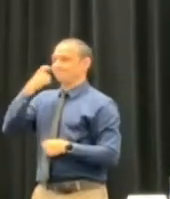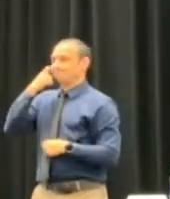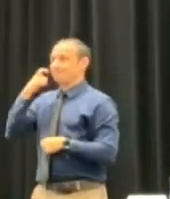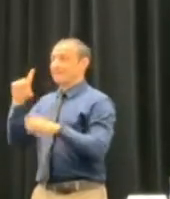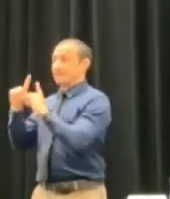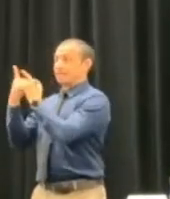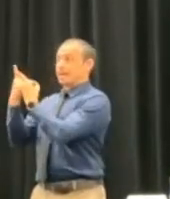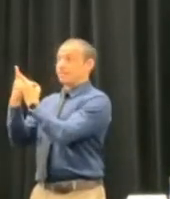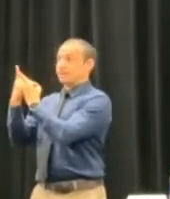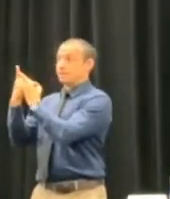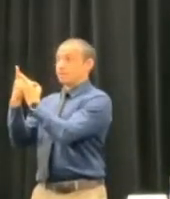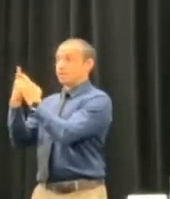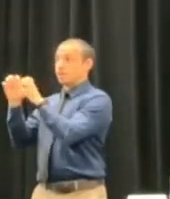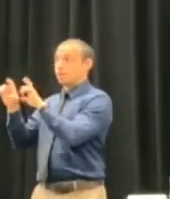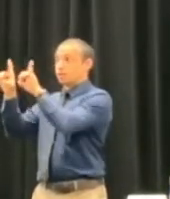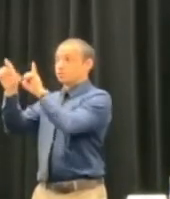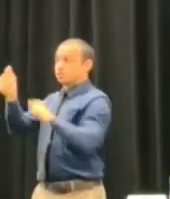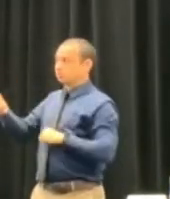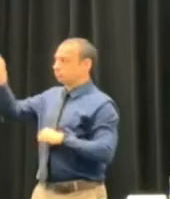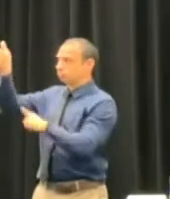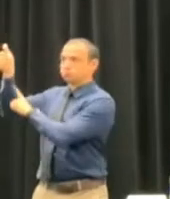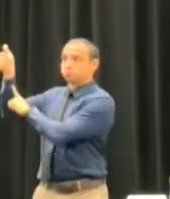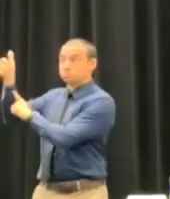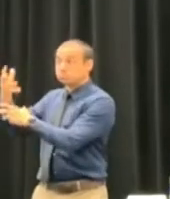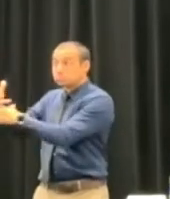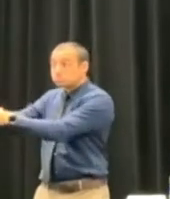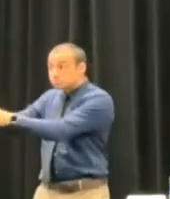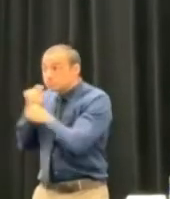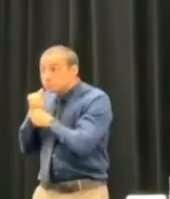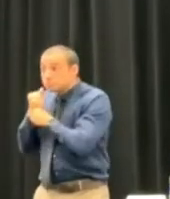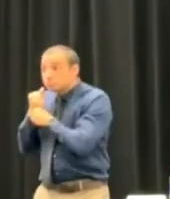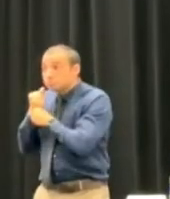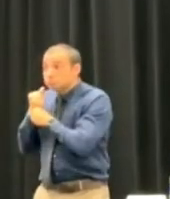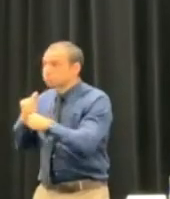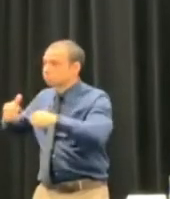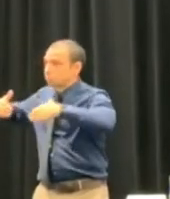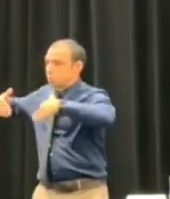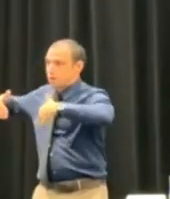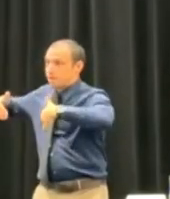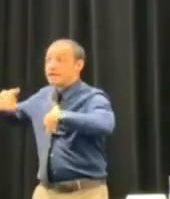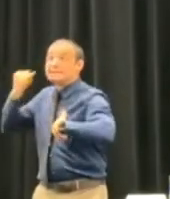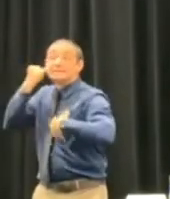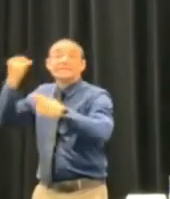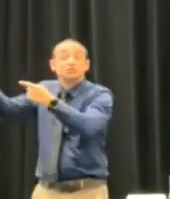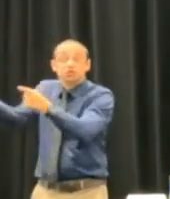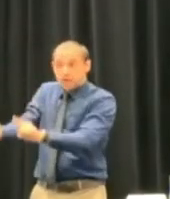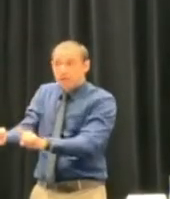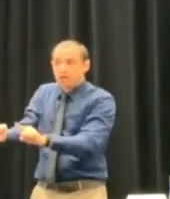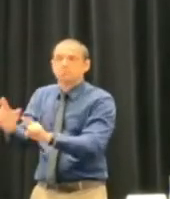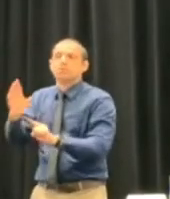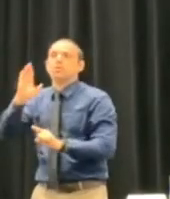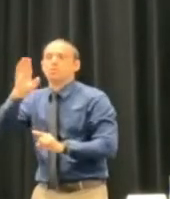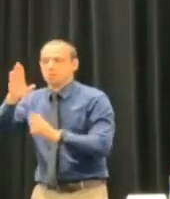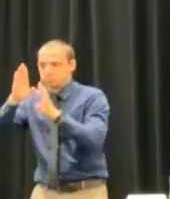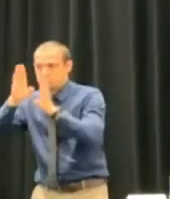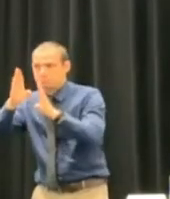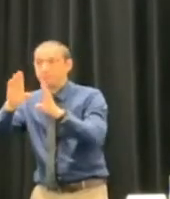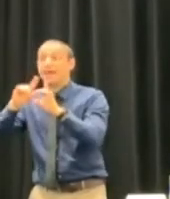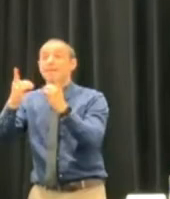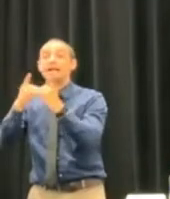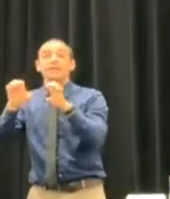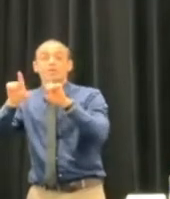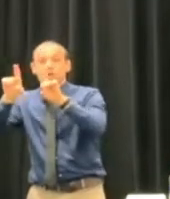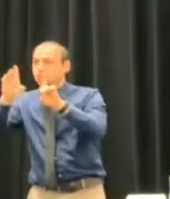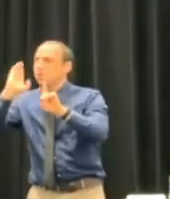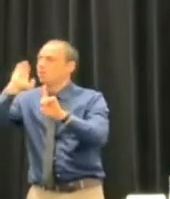sola solicitud de licencia sin sueldo si ocurre se atiende el departamento de educación está preparado para hacer